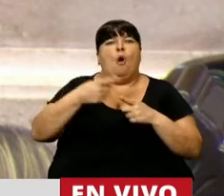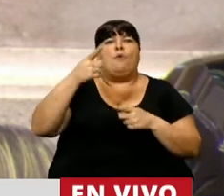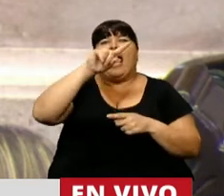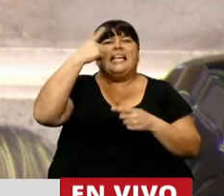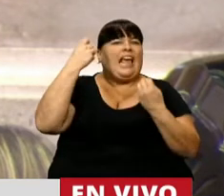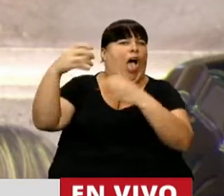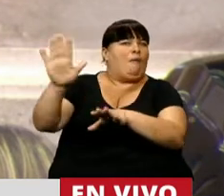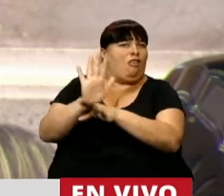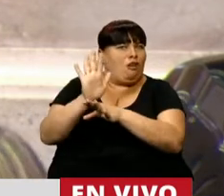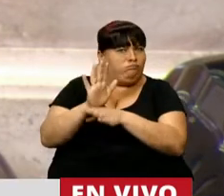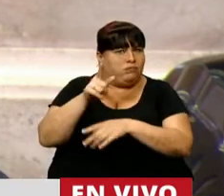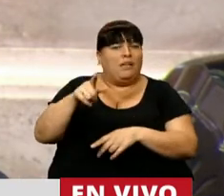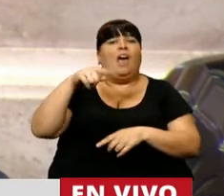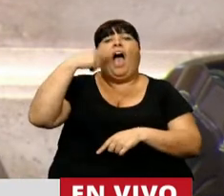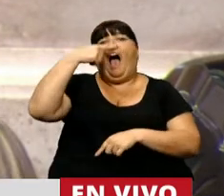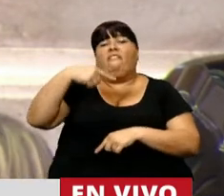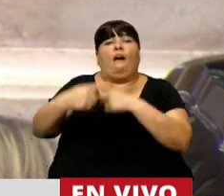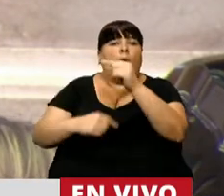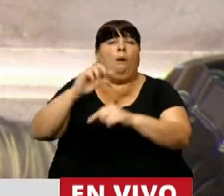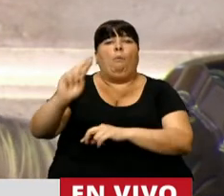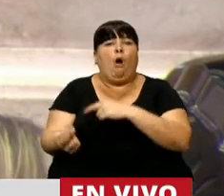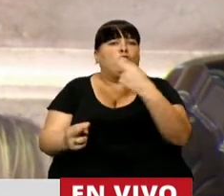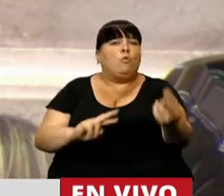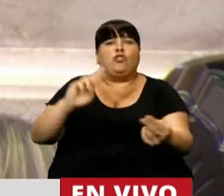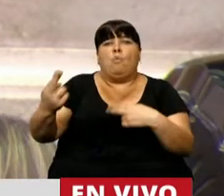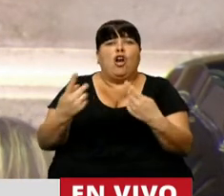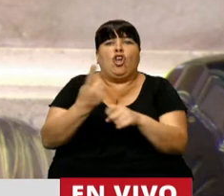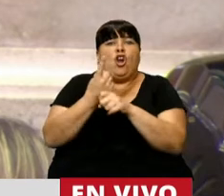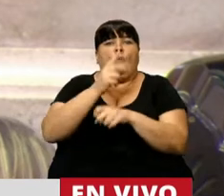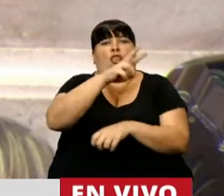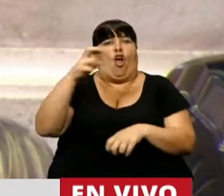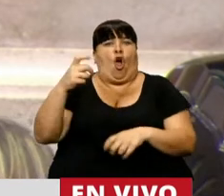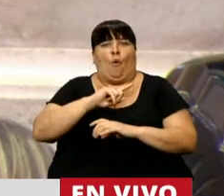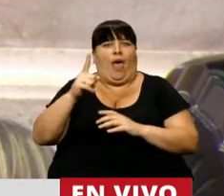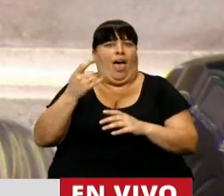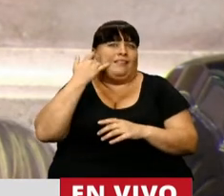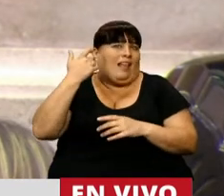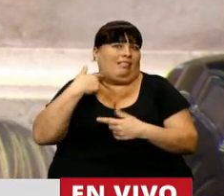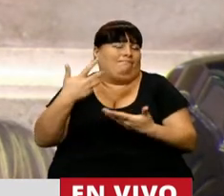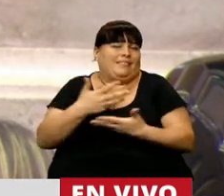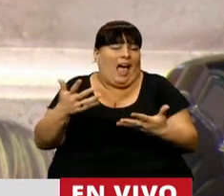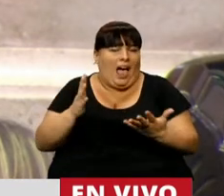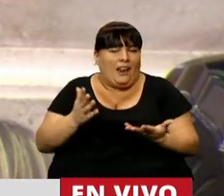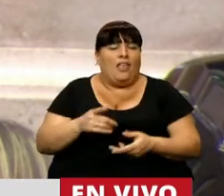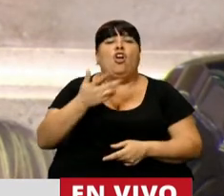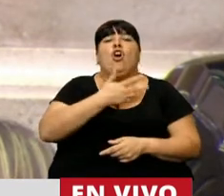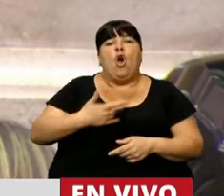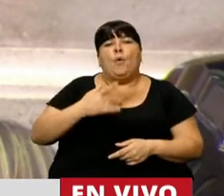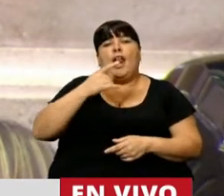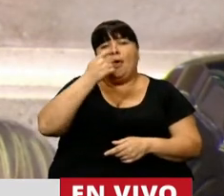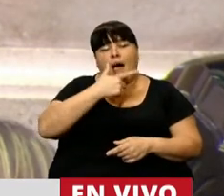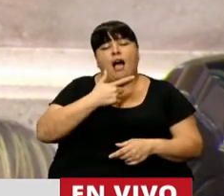del Estado y que iban muriendo uno tras otro sin poder llegar a cobrarlos. Y nuestro gobierno se hizo